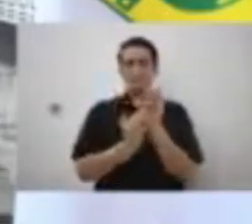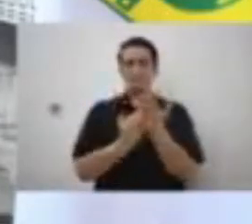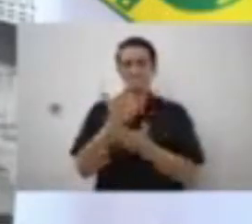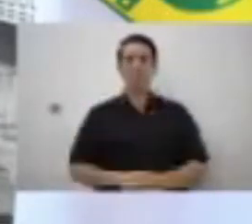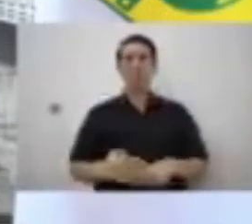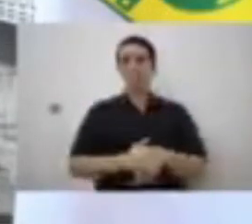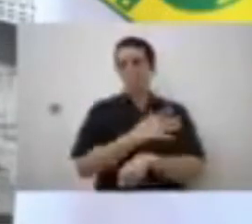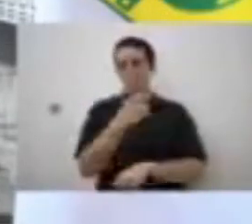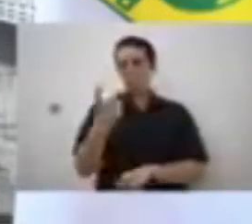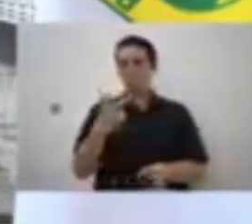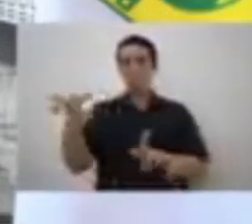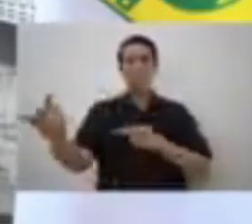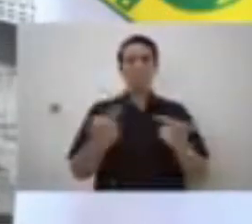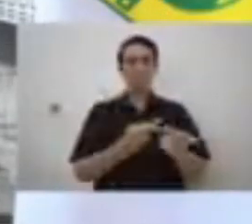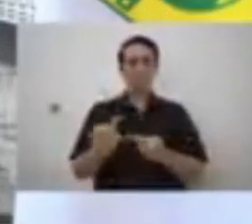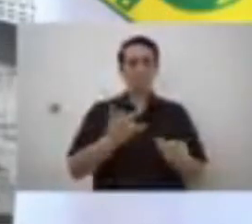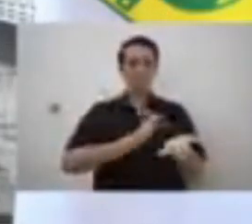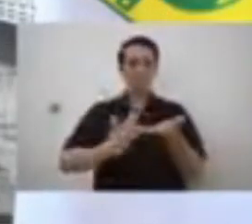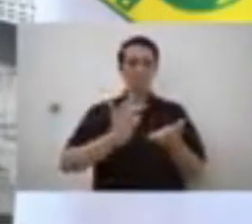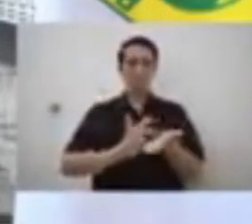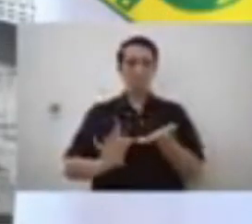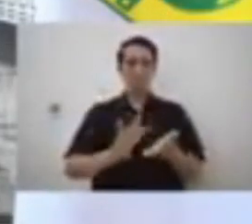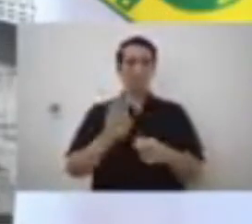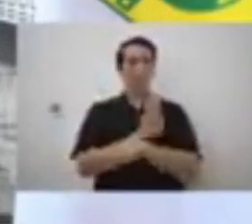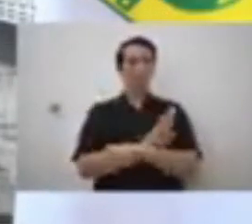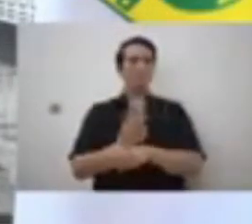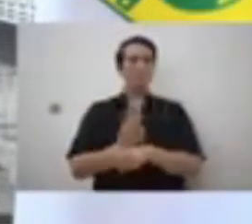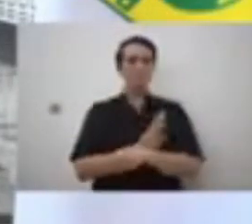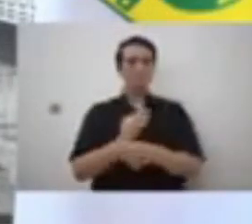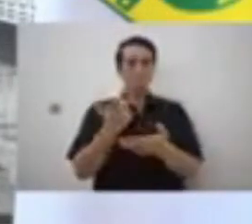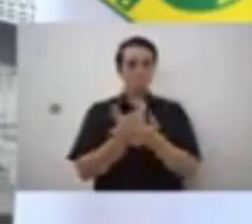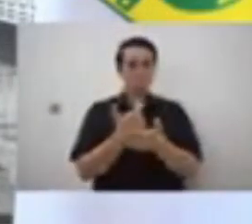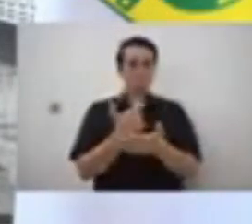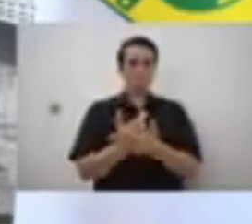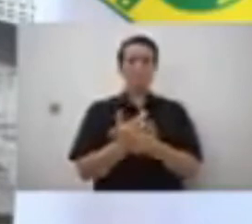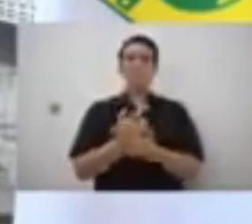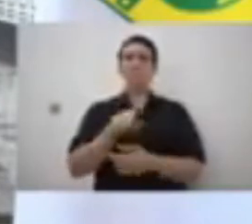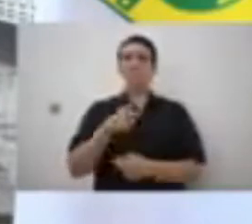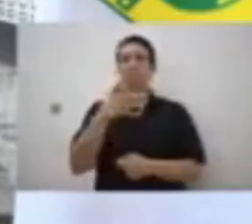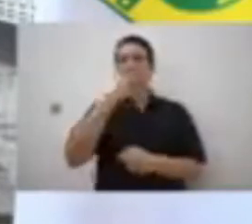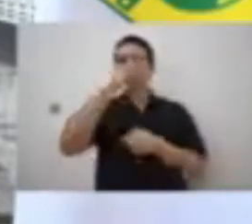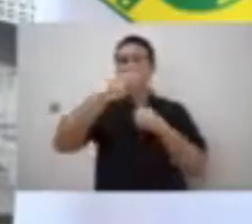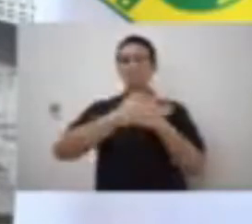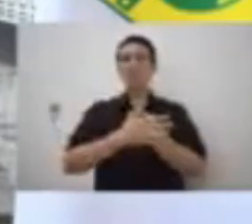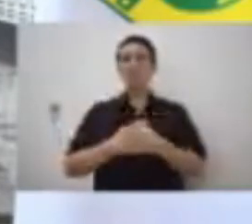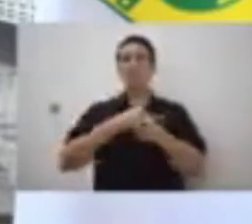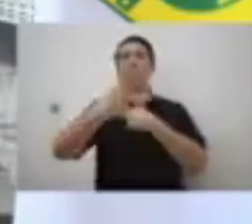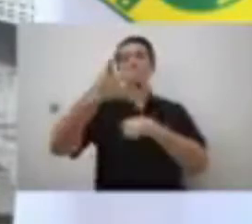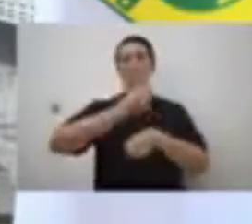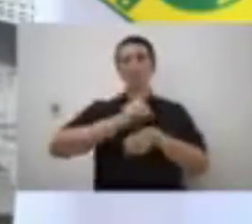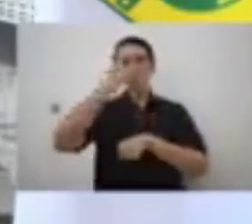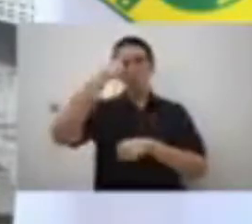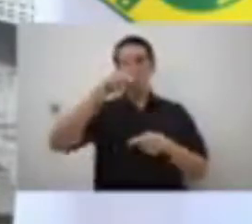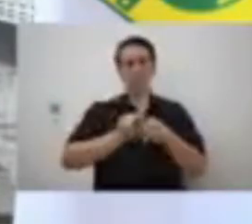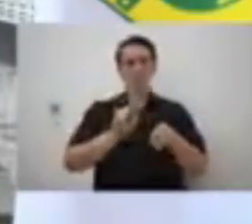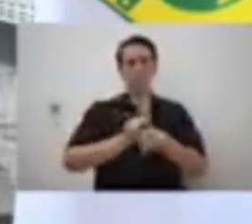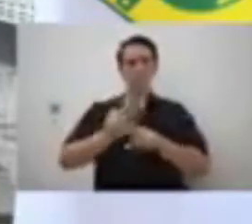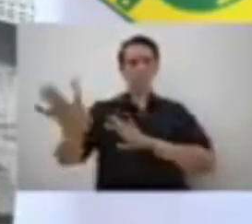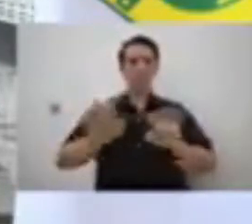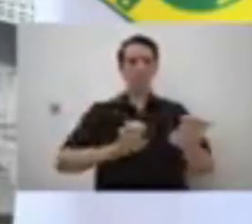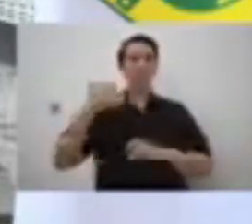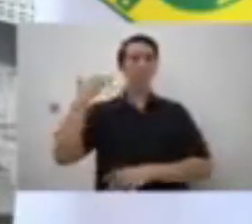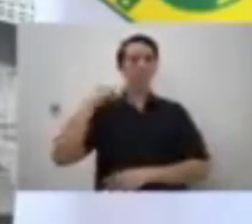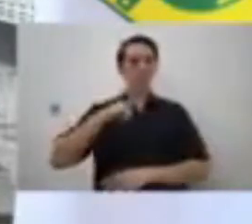ingresos. En ese sentido, preparamos un paquete de estímulos y beneficios fiscales y económicos que será anunciado en los próximos días